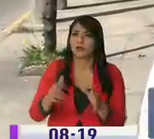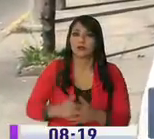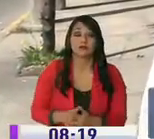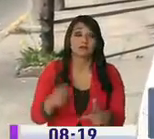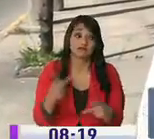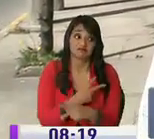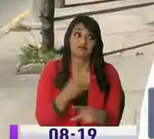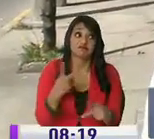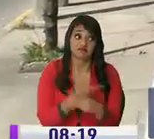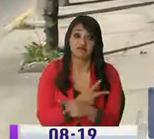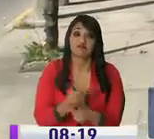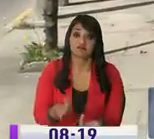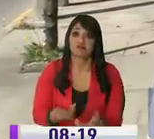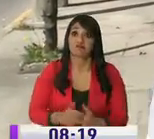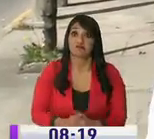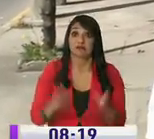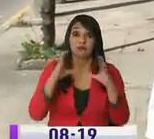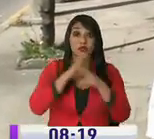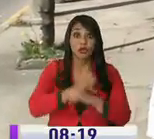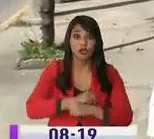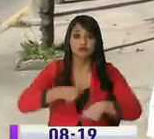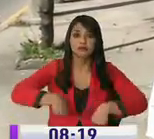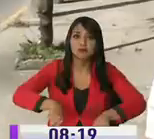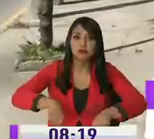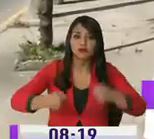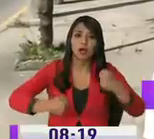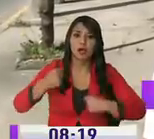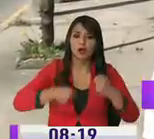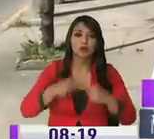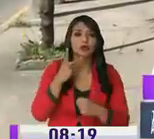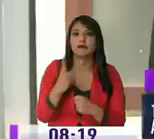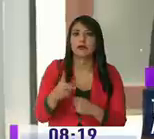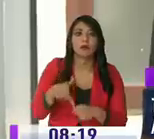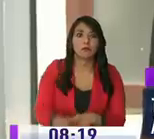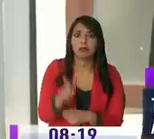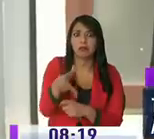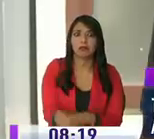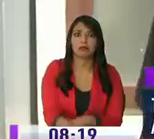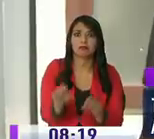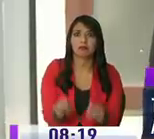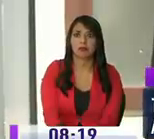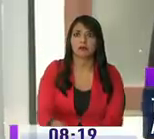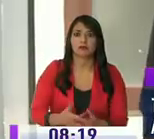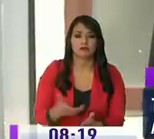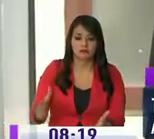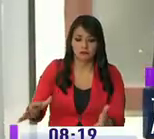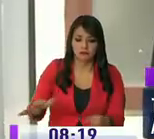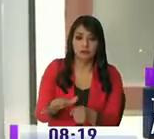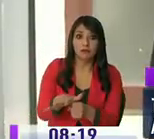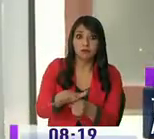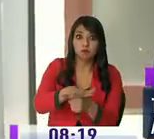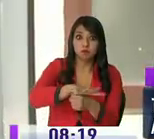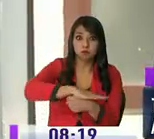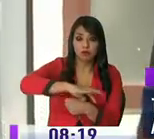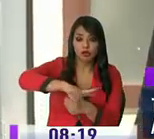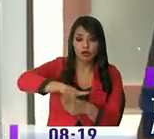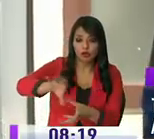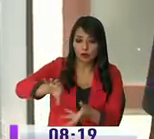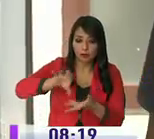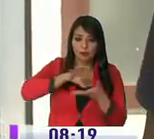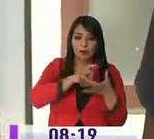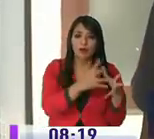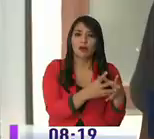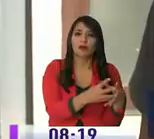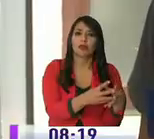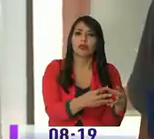Y es un peligro más que todo las noches por las motos, los carros, por las noches más peligro. Pienso que les roban para fundir y hacer